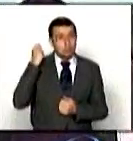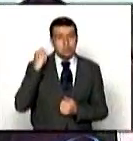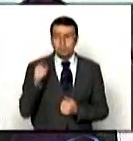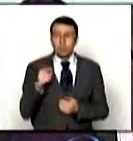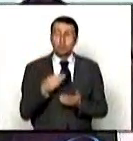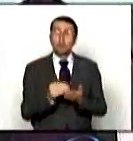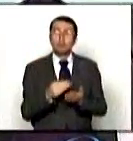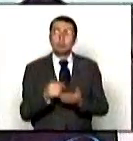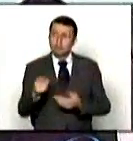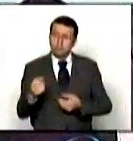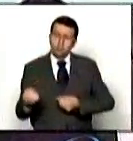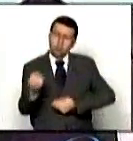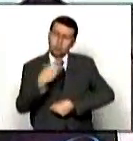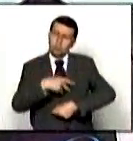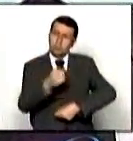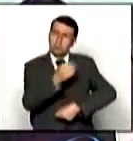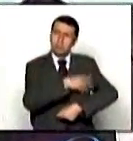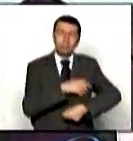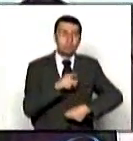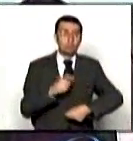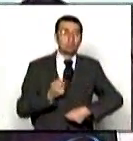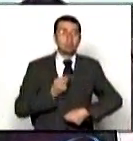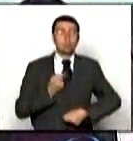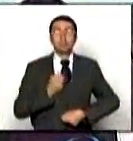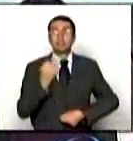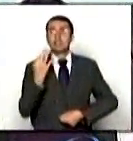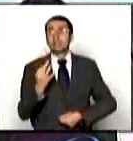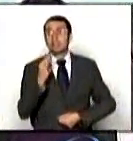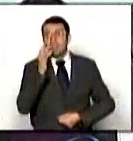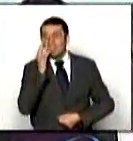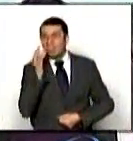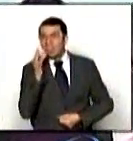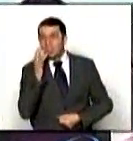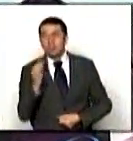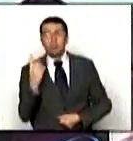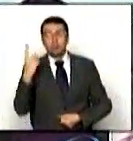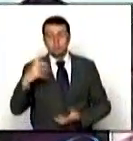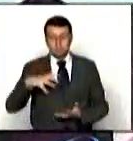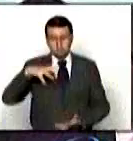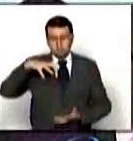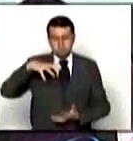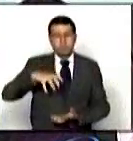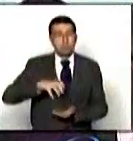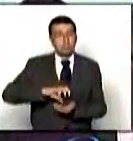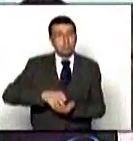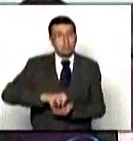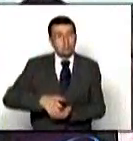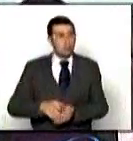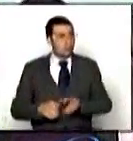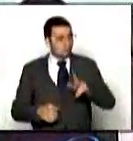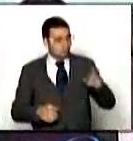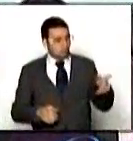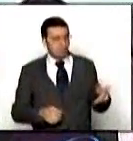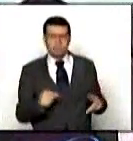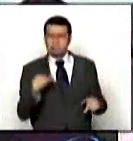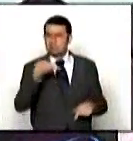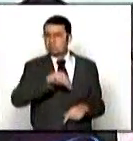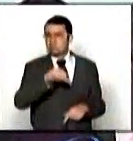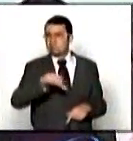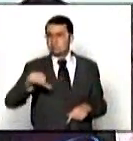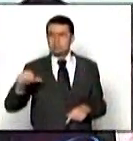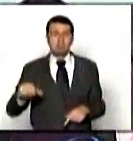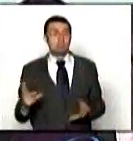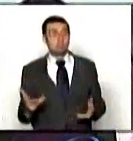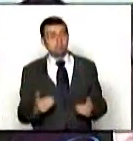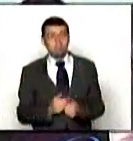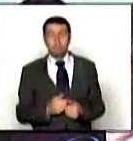que en el supermercado en el que fui solo había por ahí como 3 mangos y una bolsa de naranjas, y lo demás era nada. Entonces tenemos que entender de que las